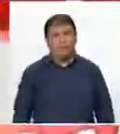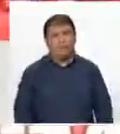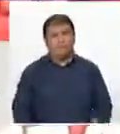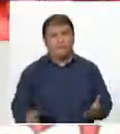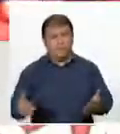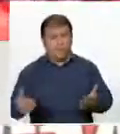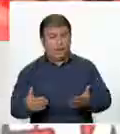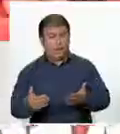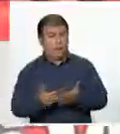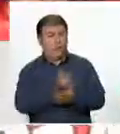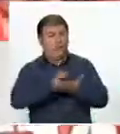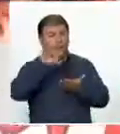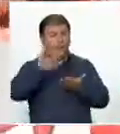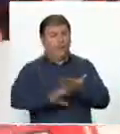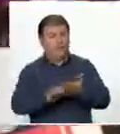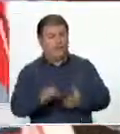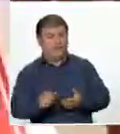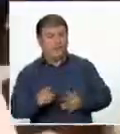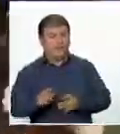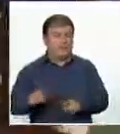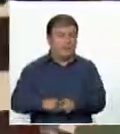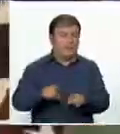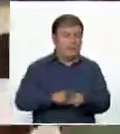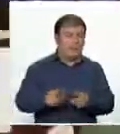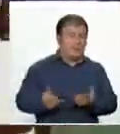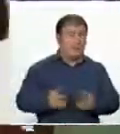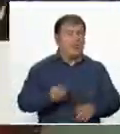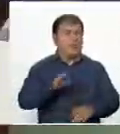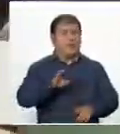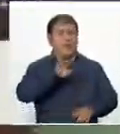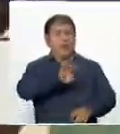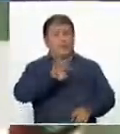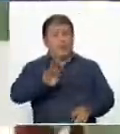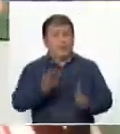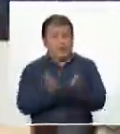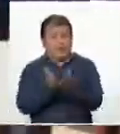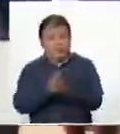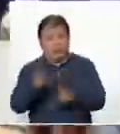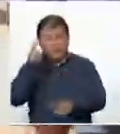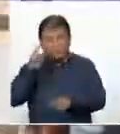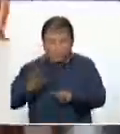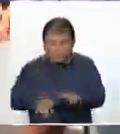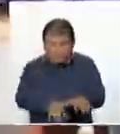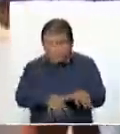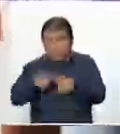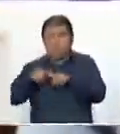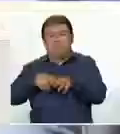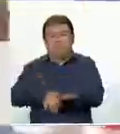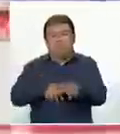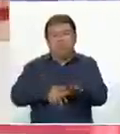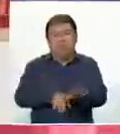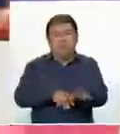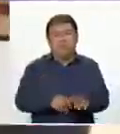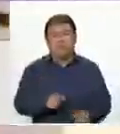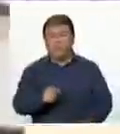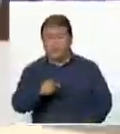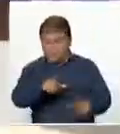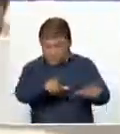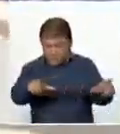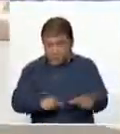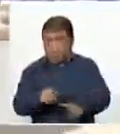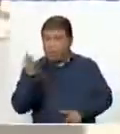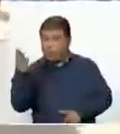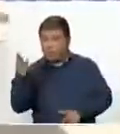En Nuevo Cajamarca, San Martín, los profesores de 44 colegios salieron también a marchar. En esta zona del país, solo 4 colegios